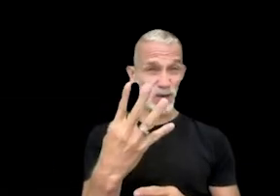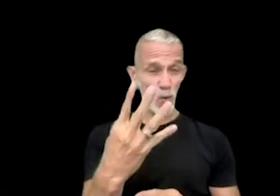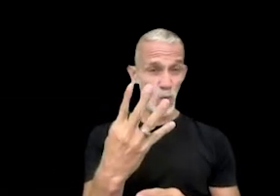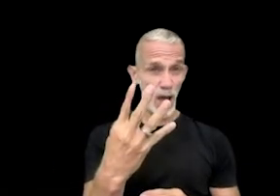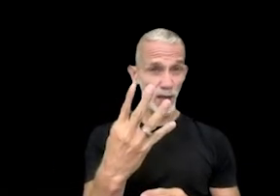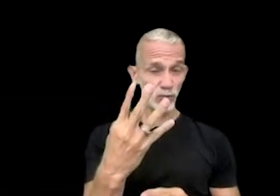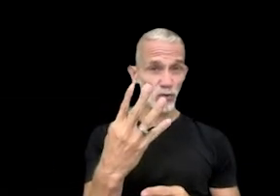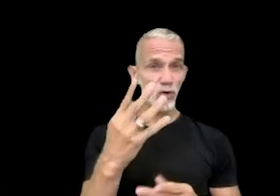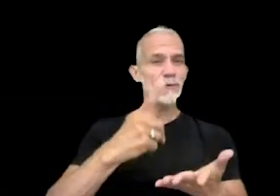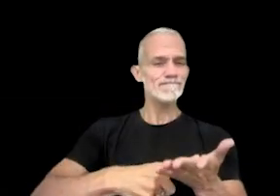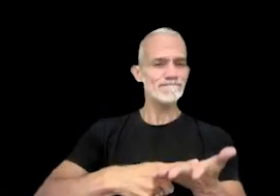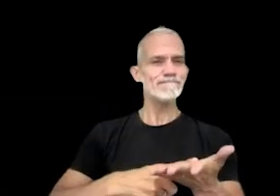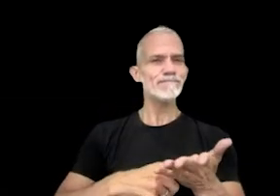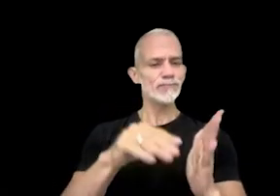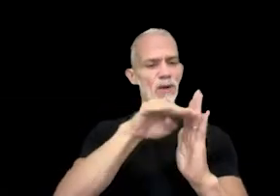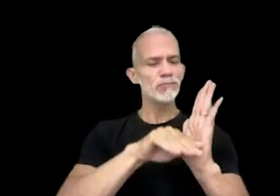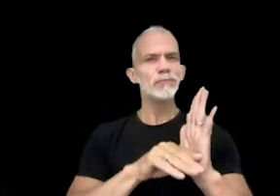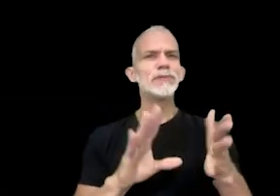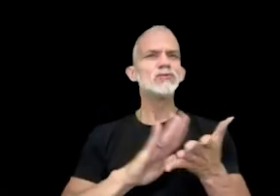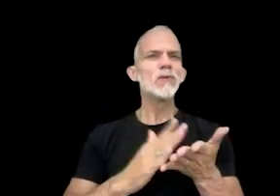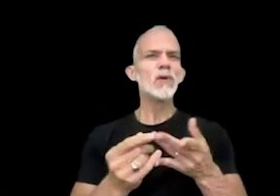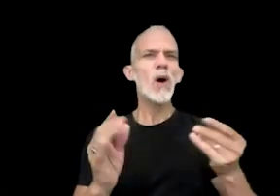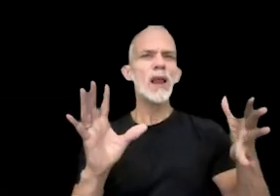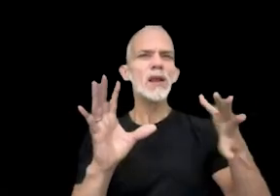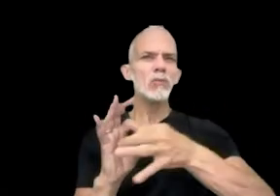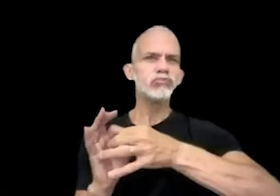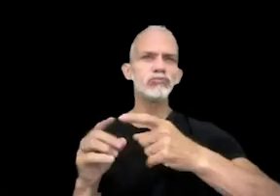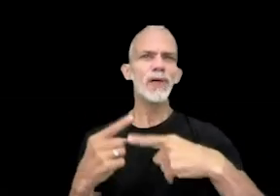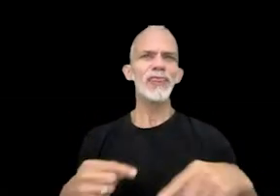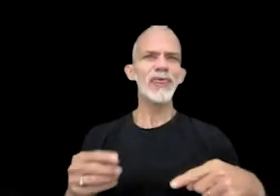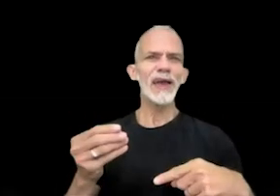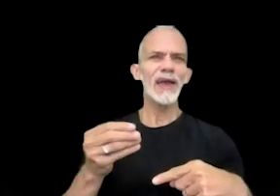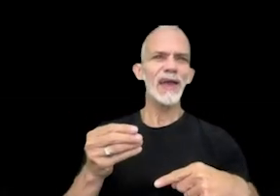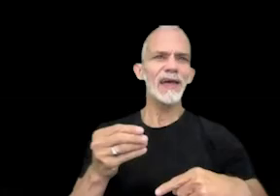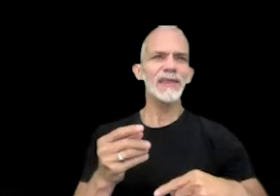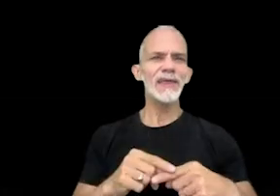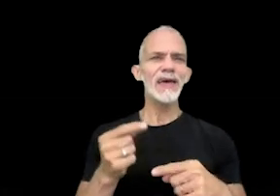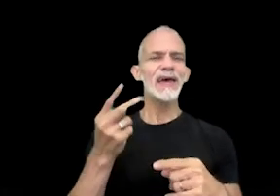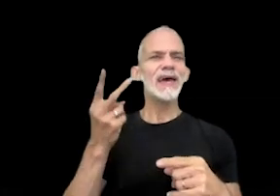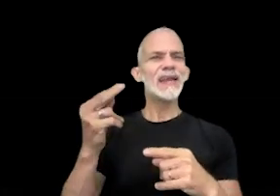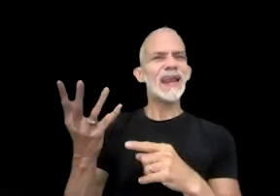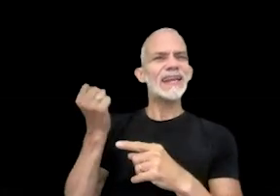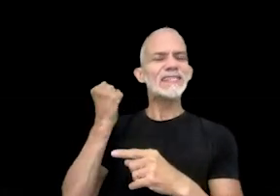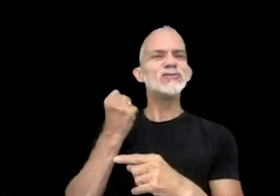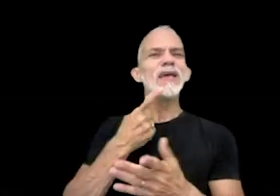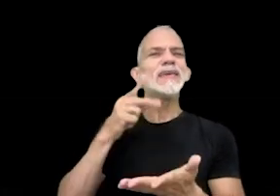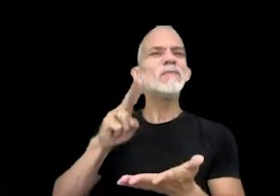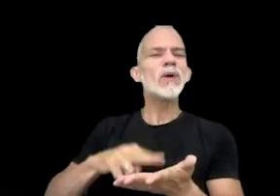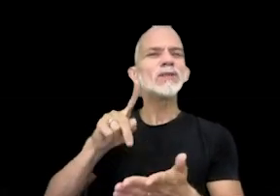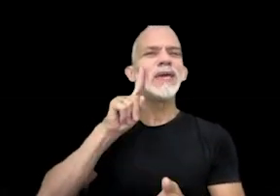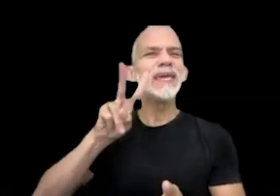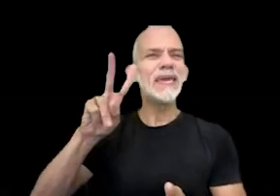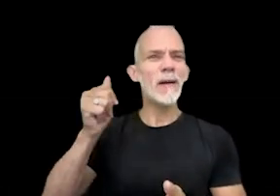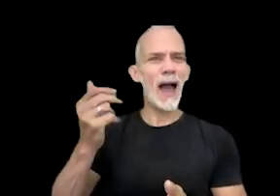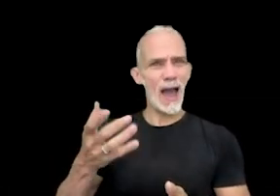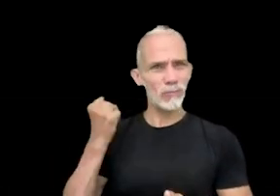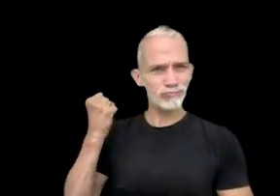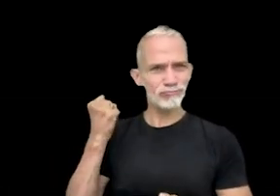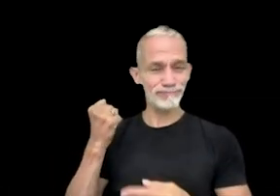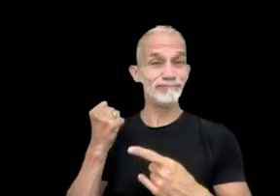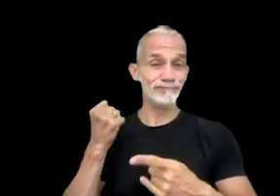5774, vinculado a regímenes de retención de impuesto al valor agregado.